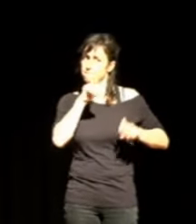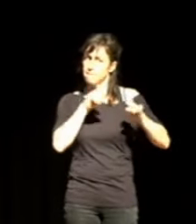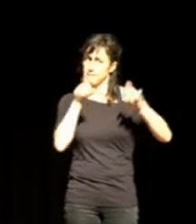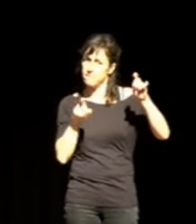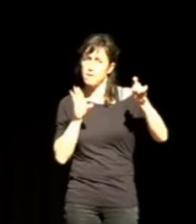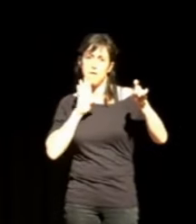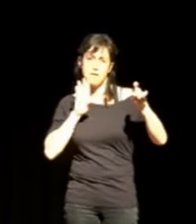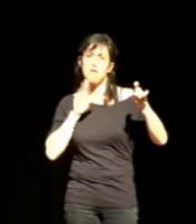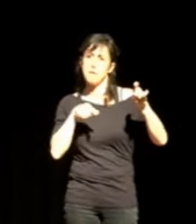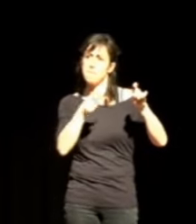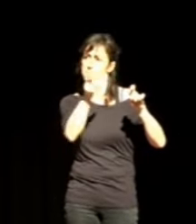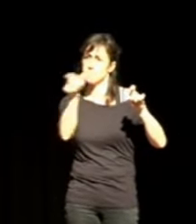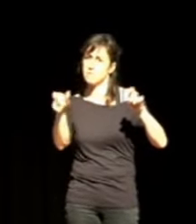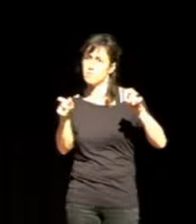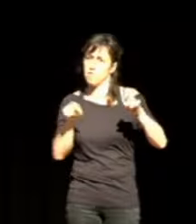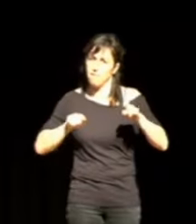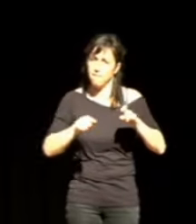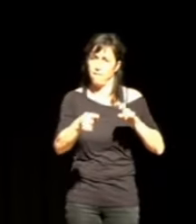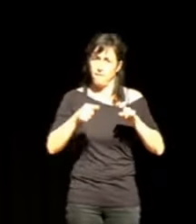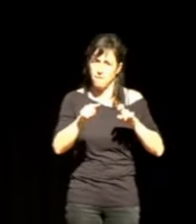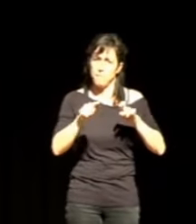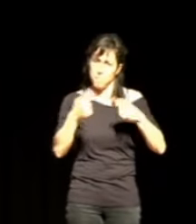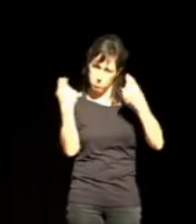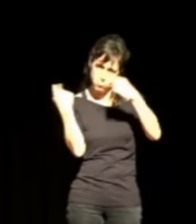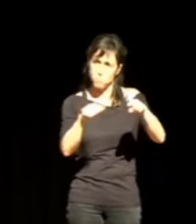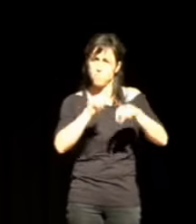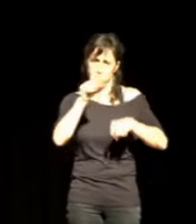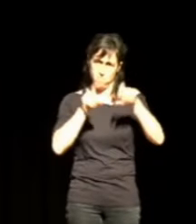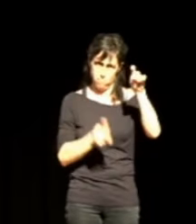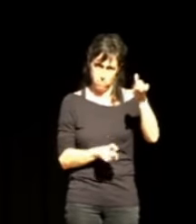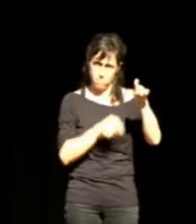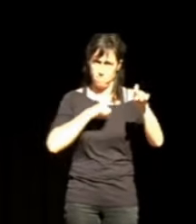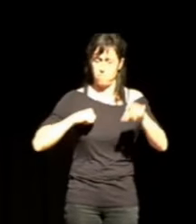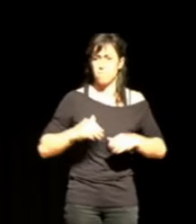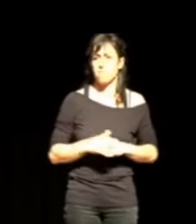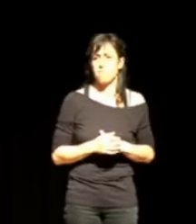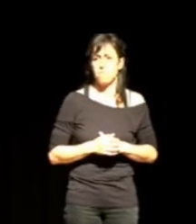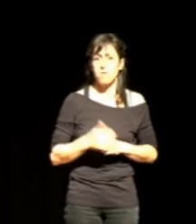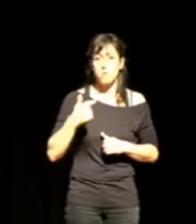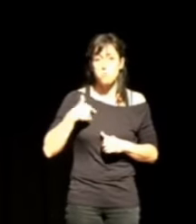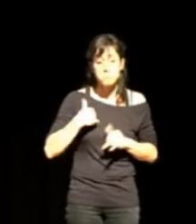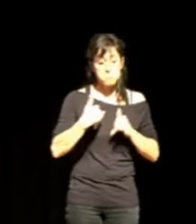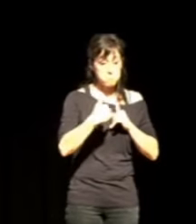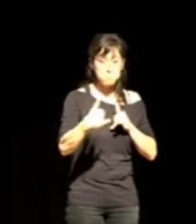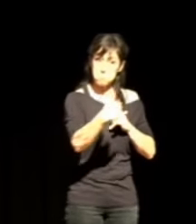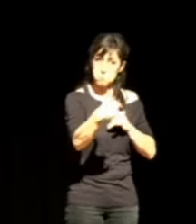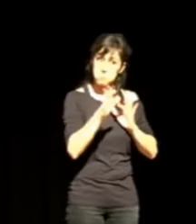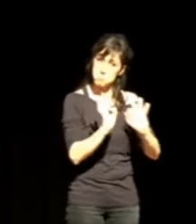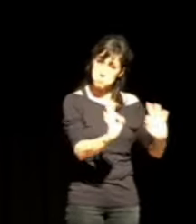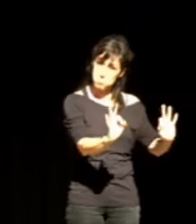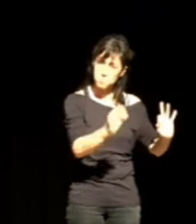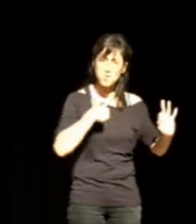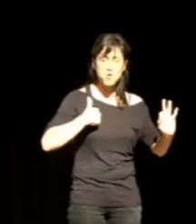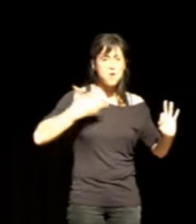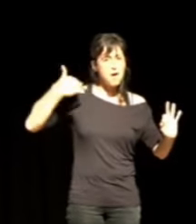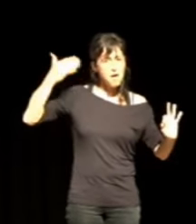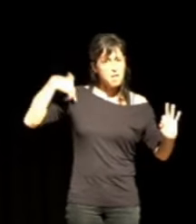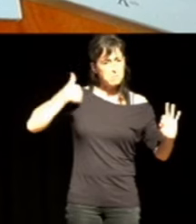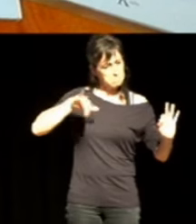hagan. Pero, aunque siempre he trabajado en esa línea, no le llamaba buen trato